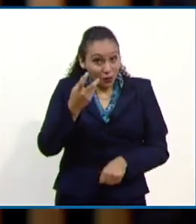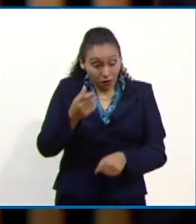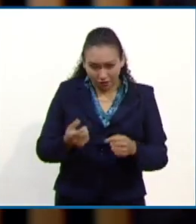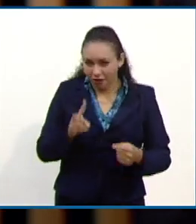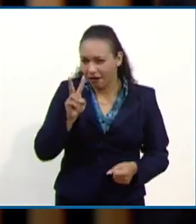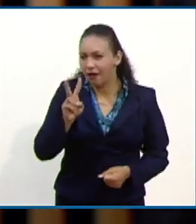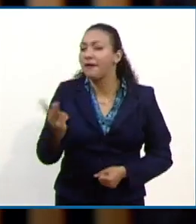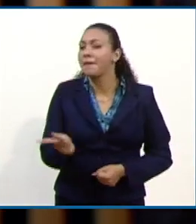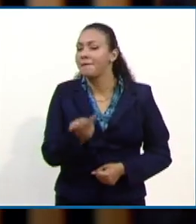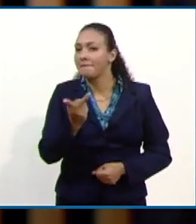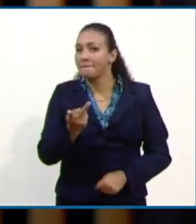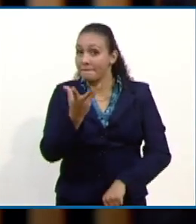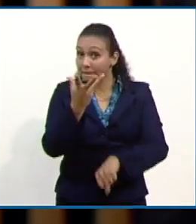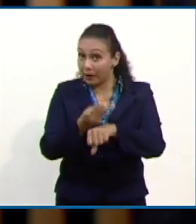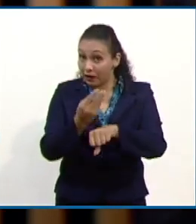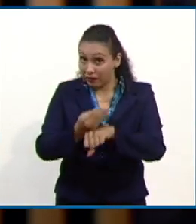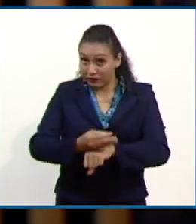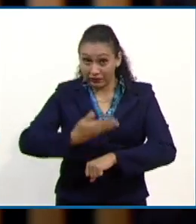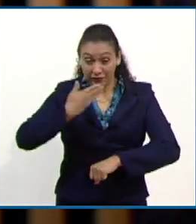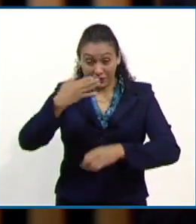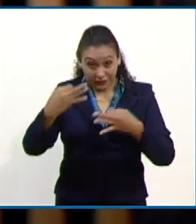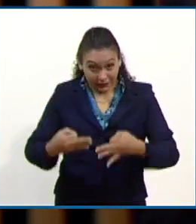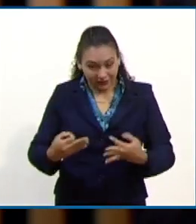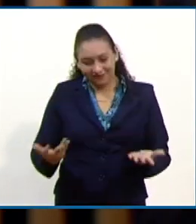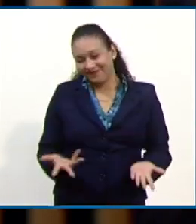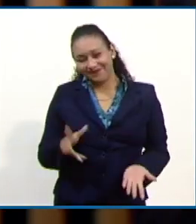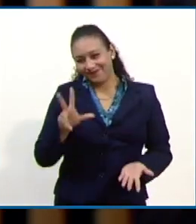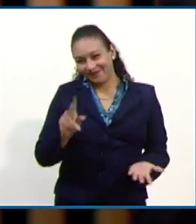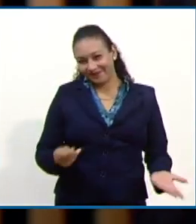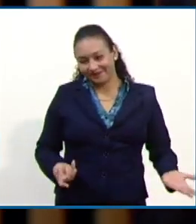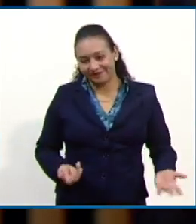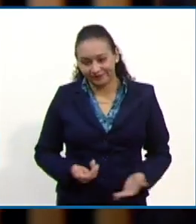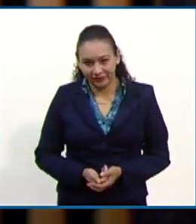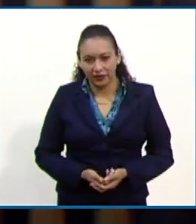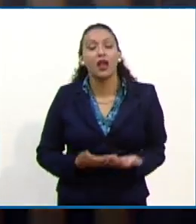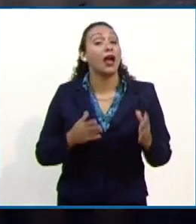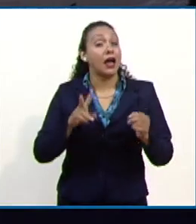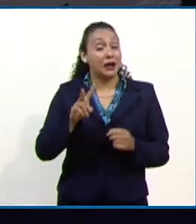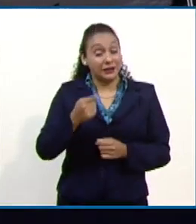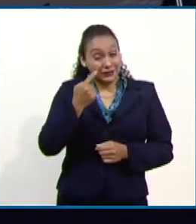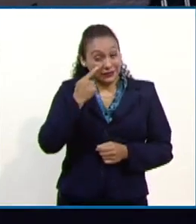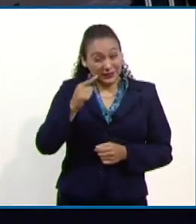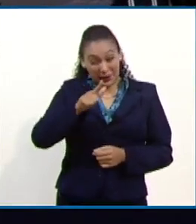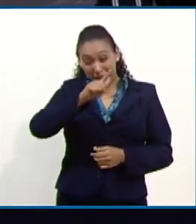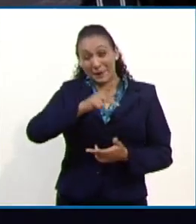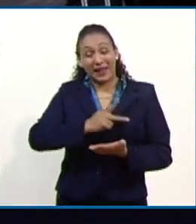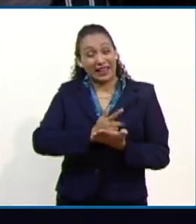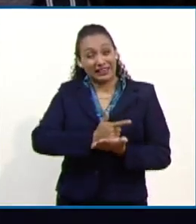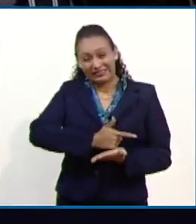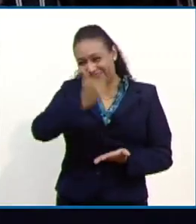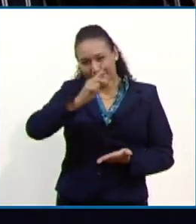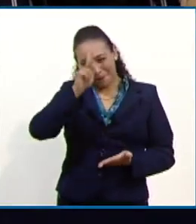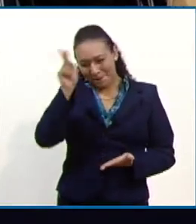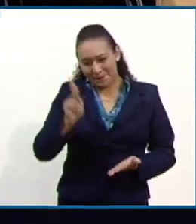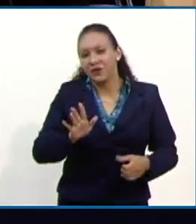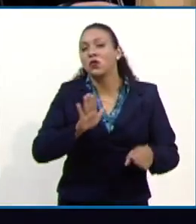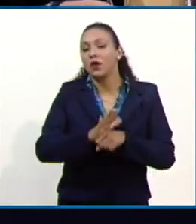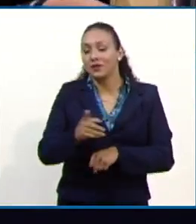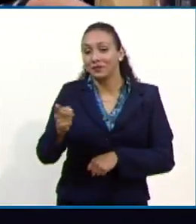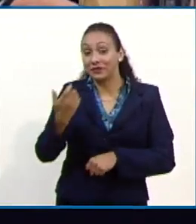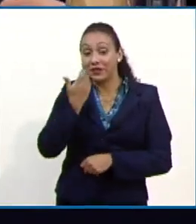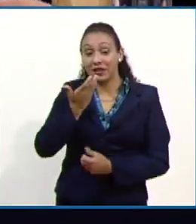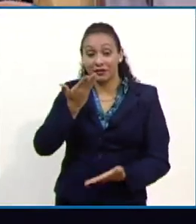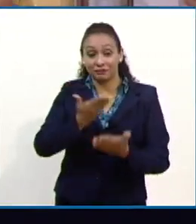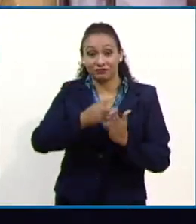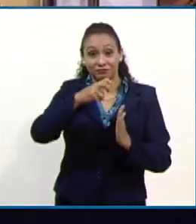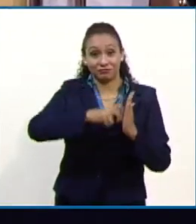resolverá los que indica en la exposición de motivos. Pero además lo más grave es que esta reforma